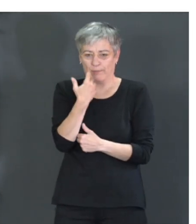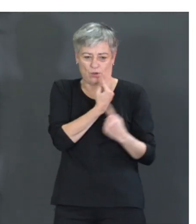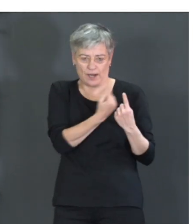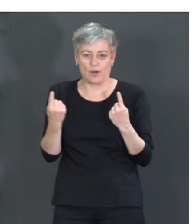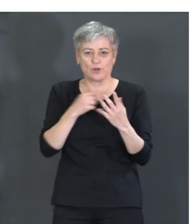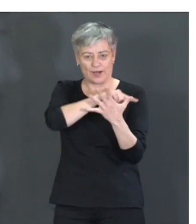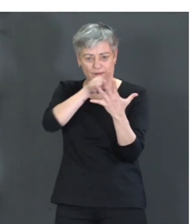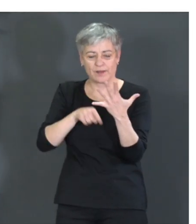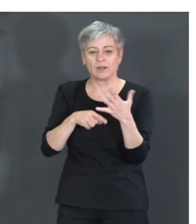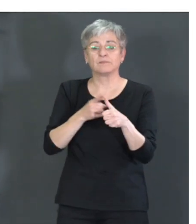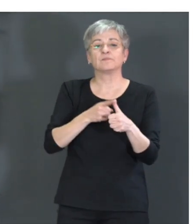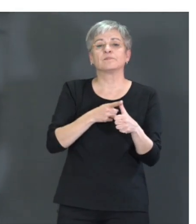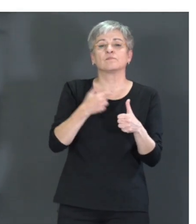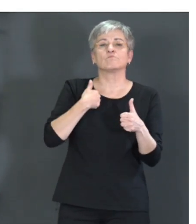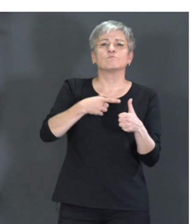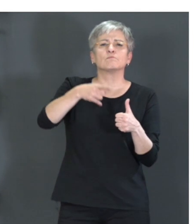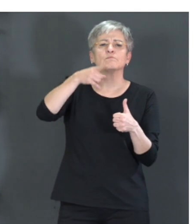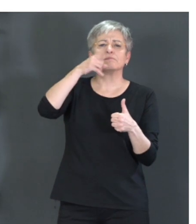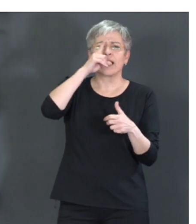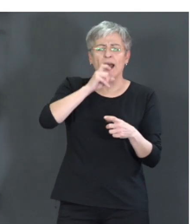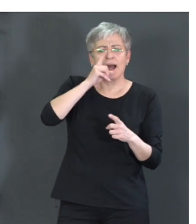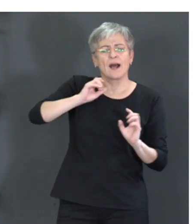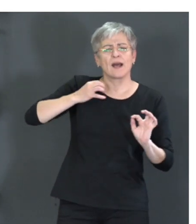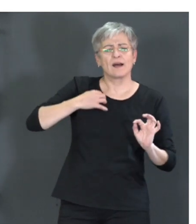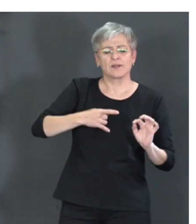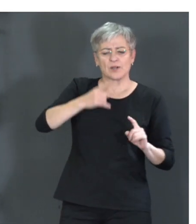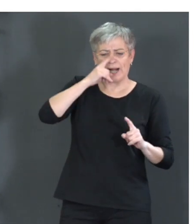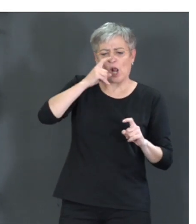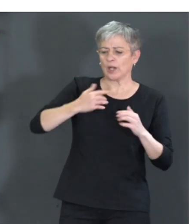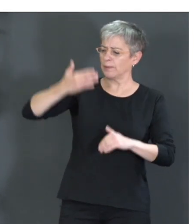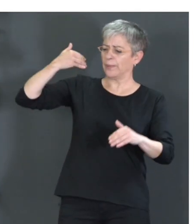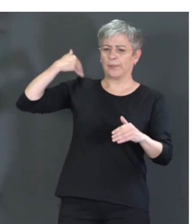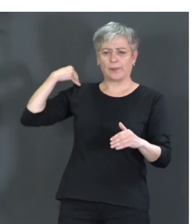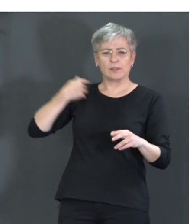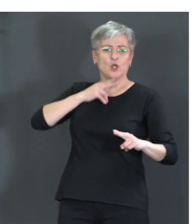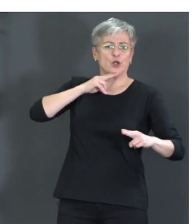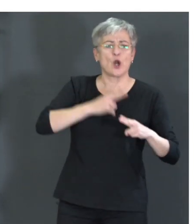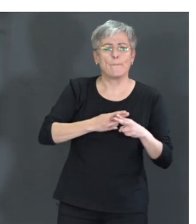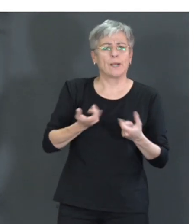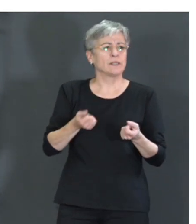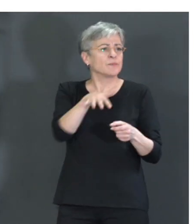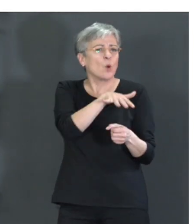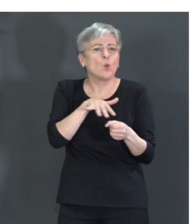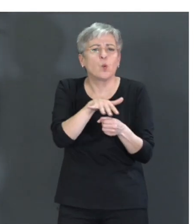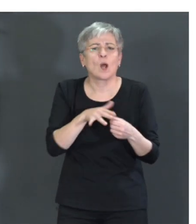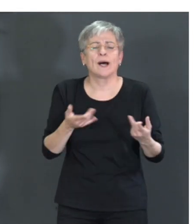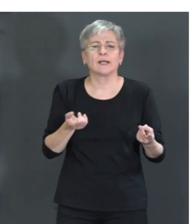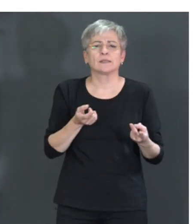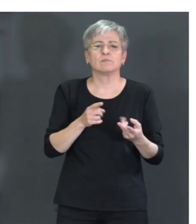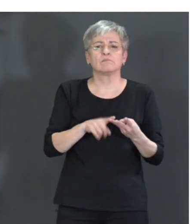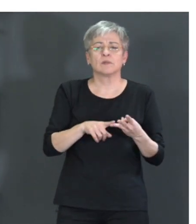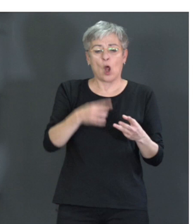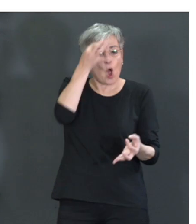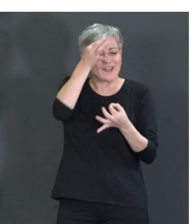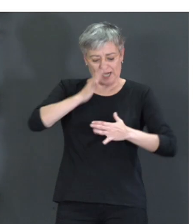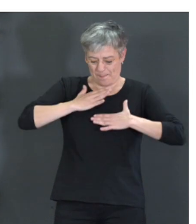En reminiscencia son ejercicios para recordar eventos pasados, nombres, lugares y también pues detalles de